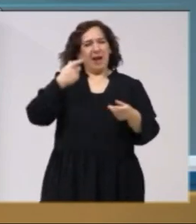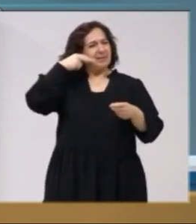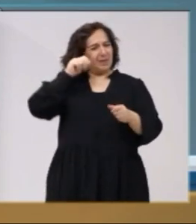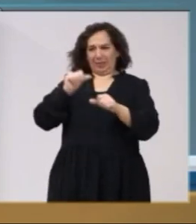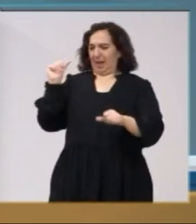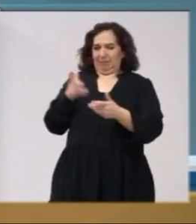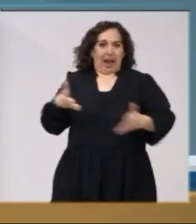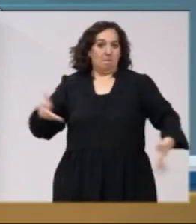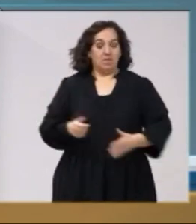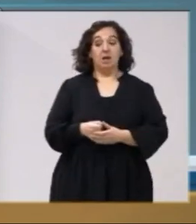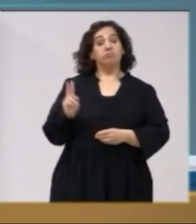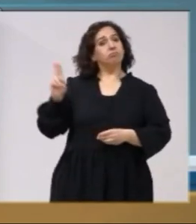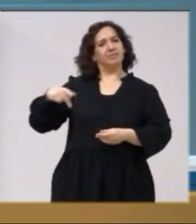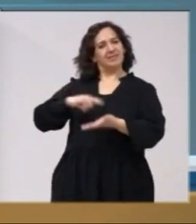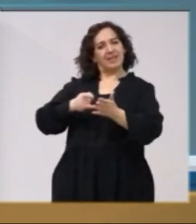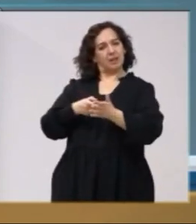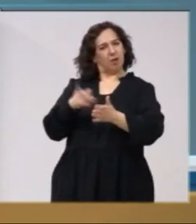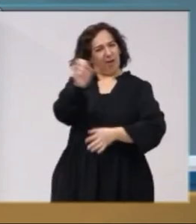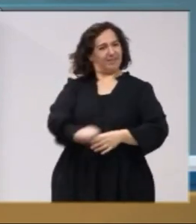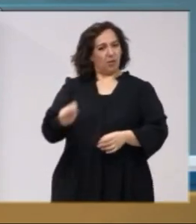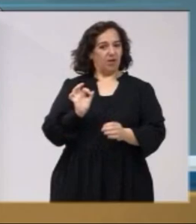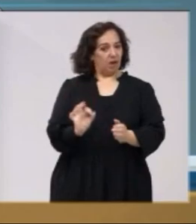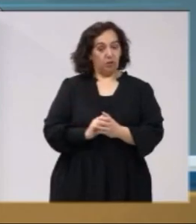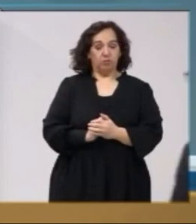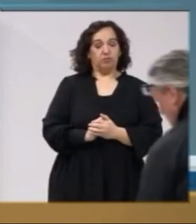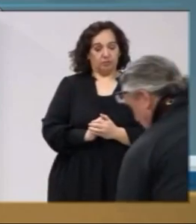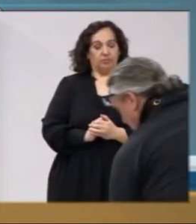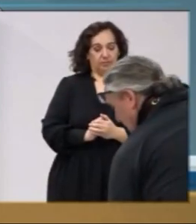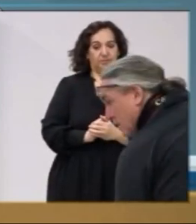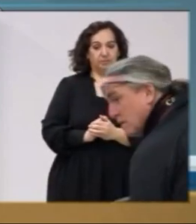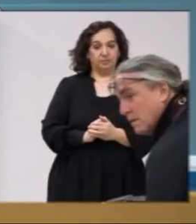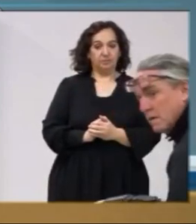técnico extraordinario. Desde luego,